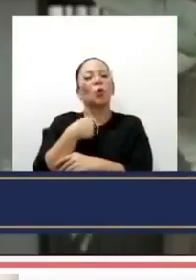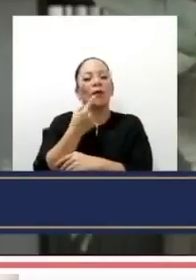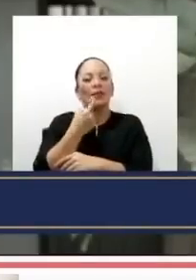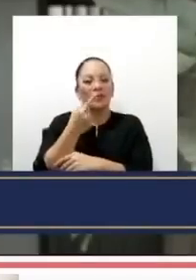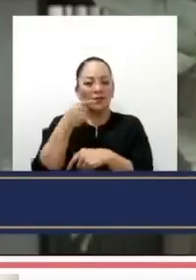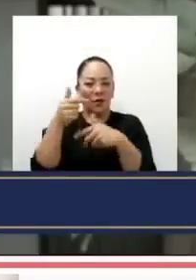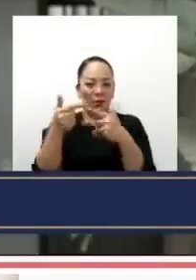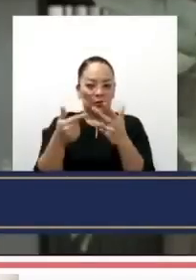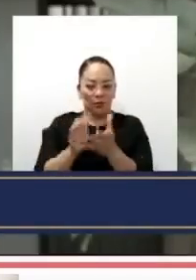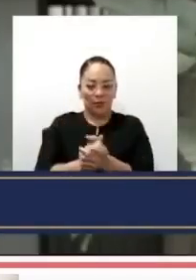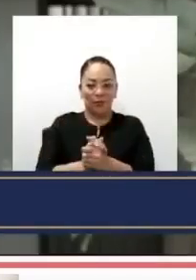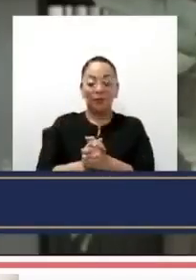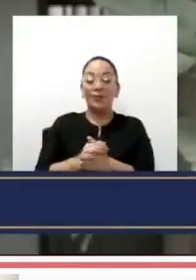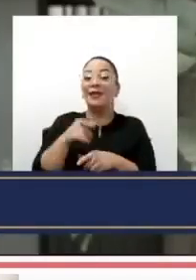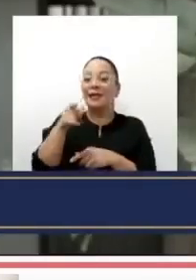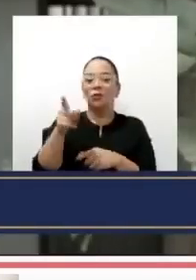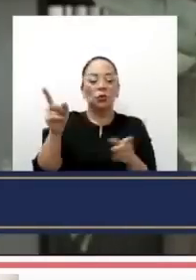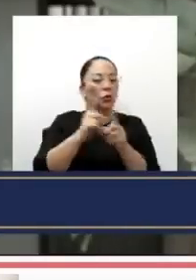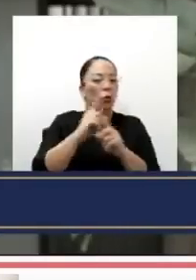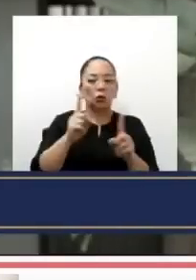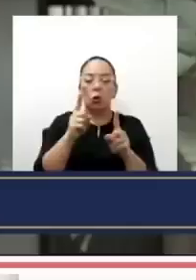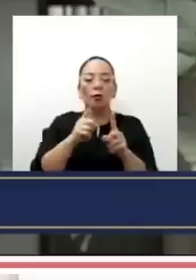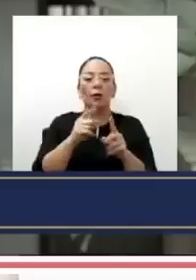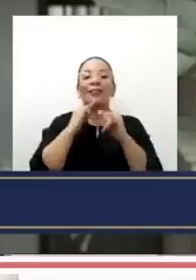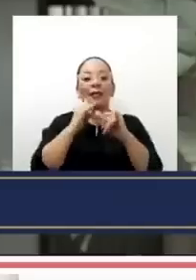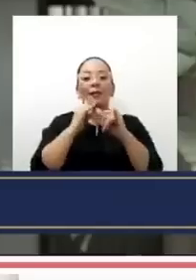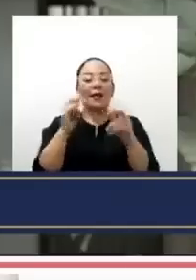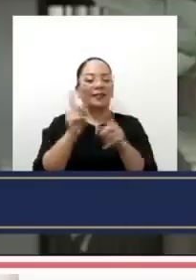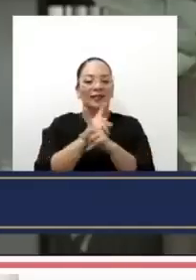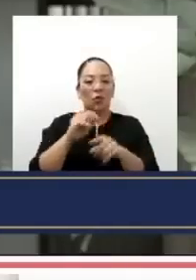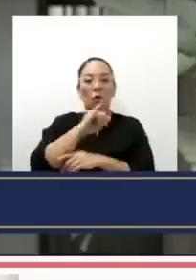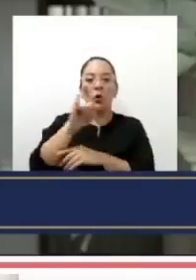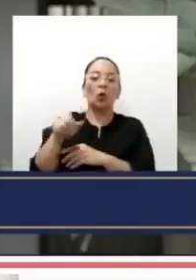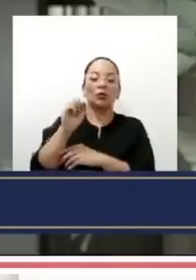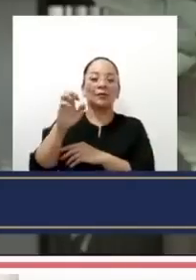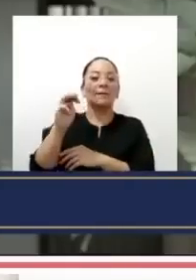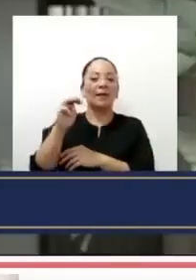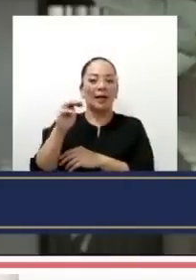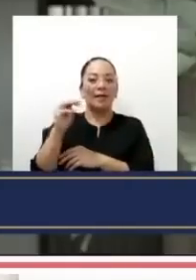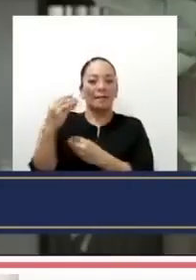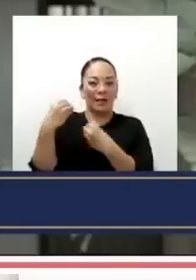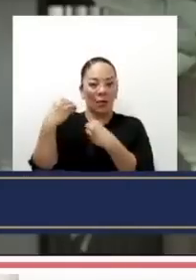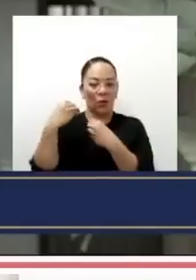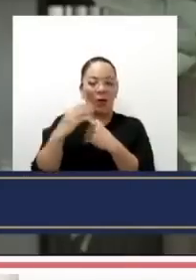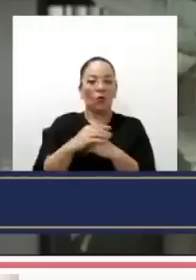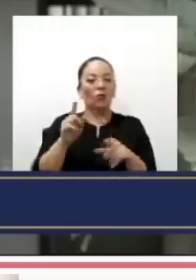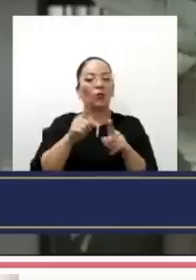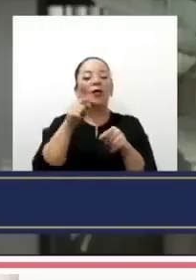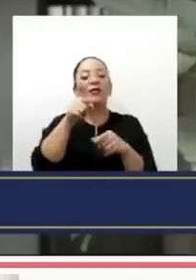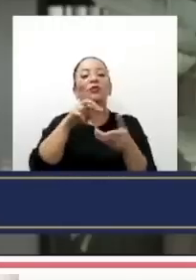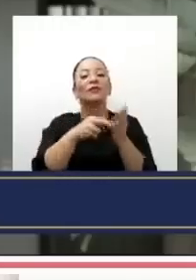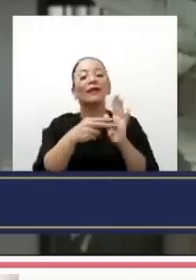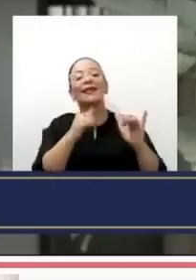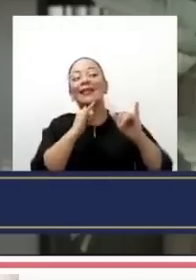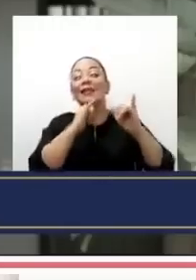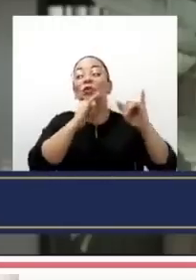reflexiones. Estos no son demandas, no, aquí es donde don José Miguel me ha educado. Son